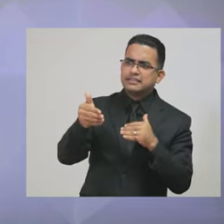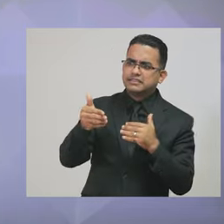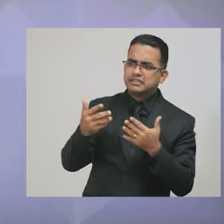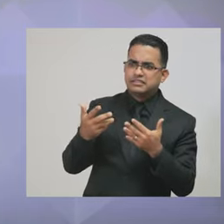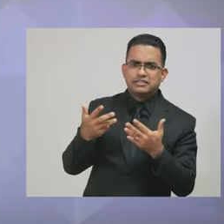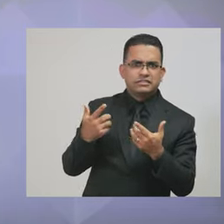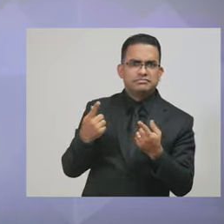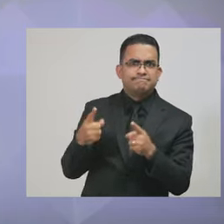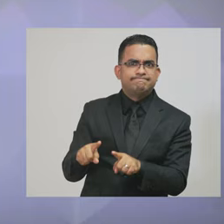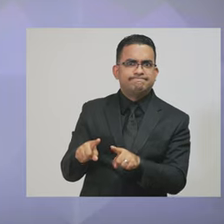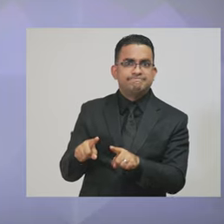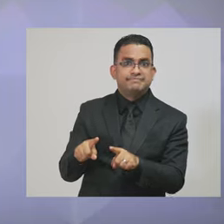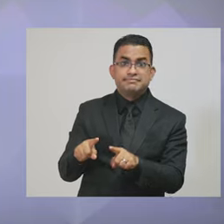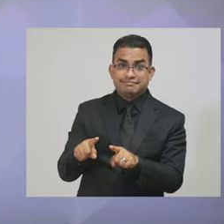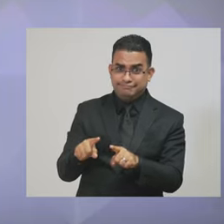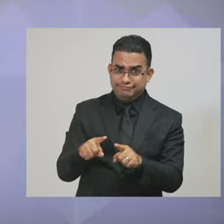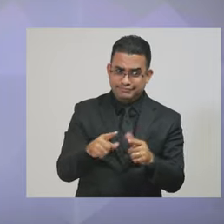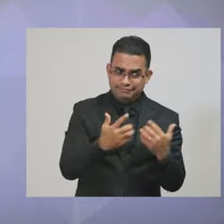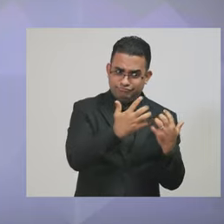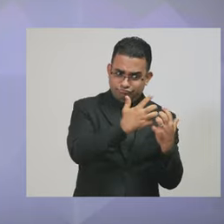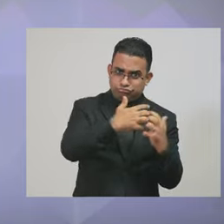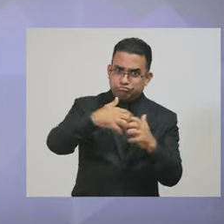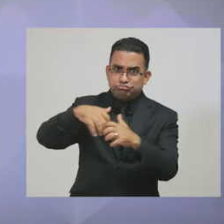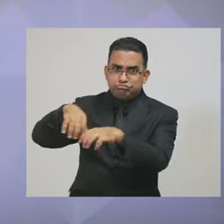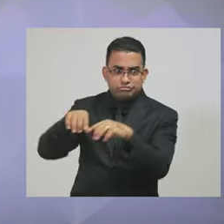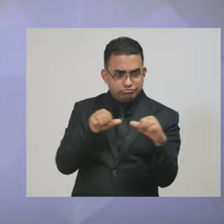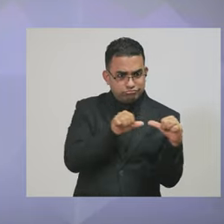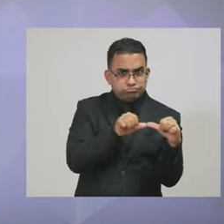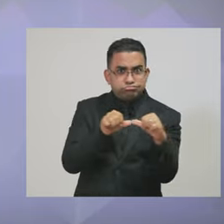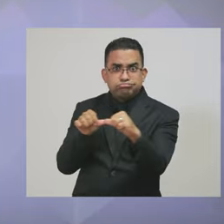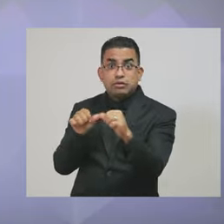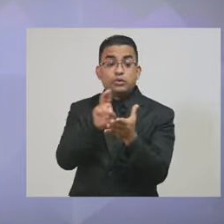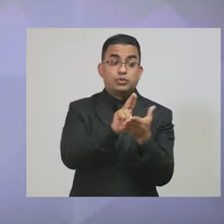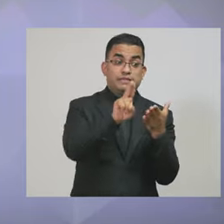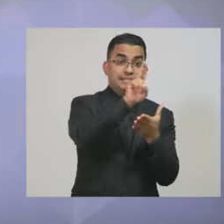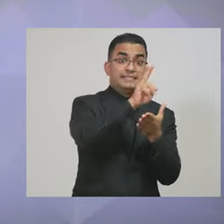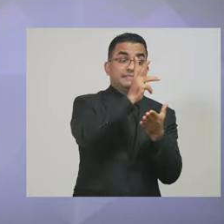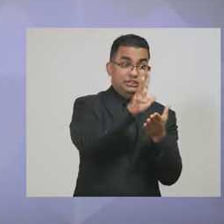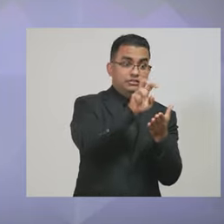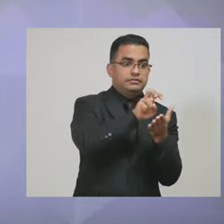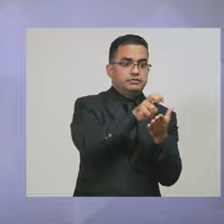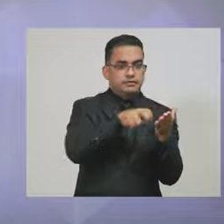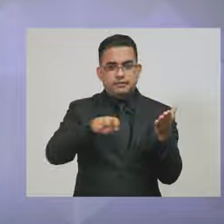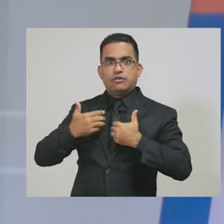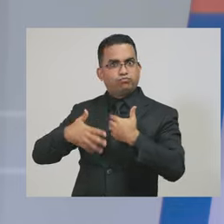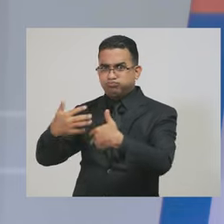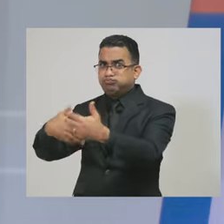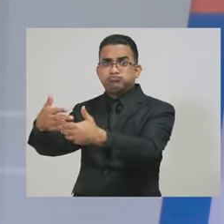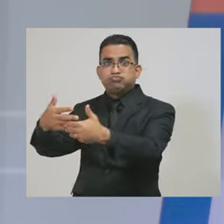y lo que viene después pero no es así hay una continuidad entre la universidad y la vida